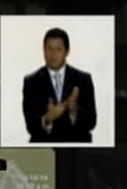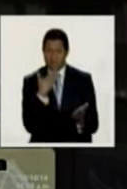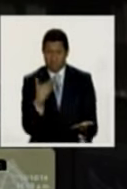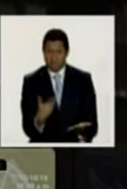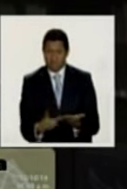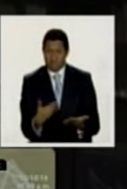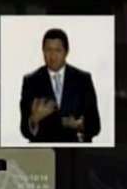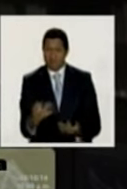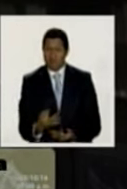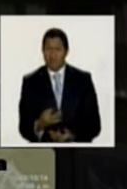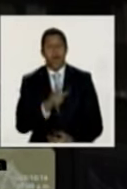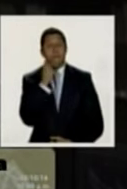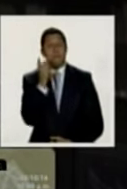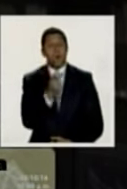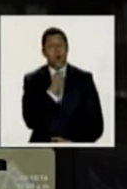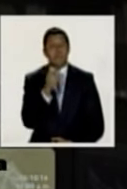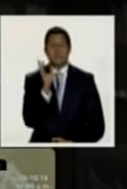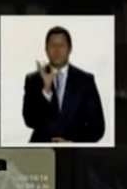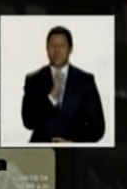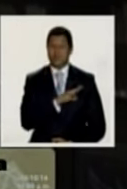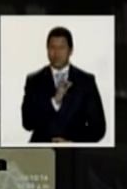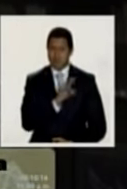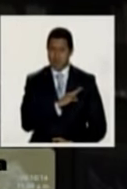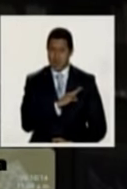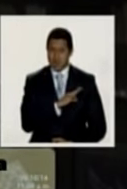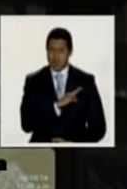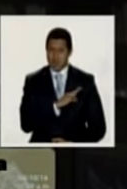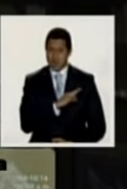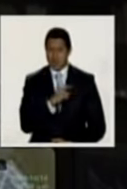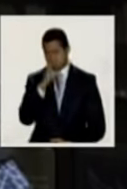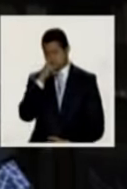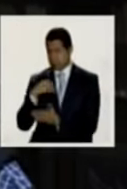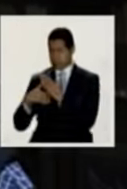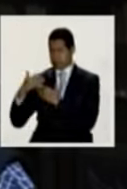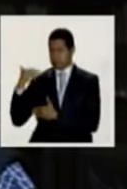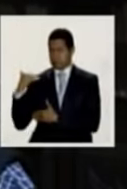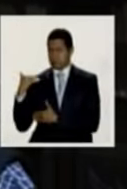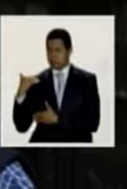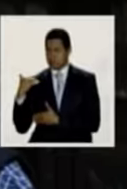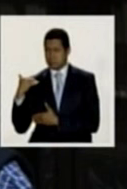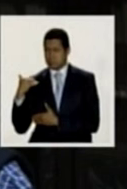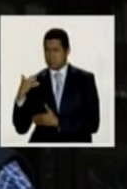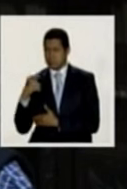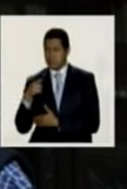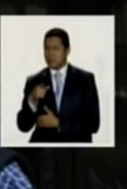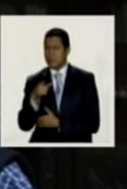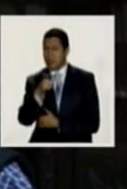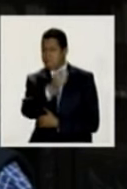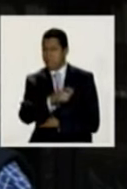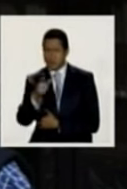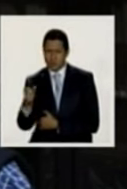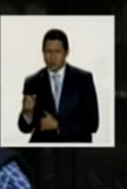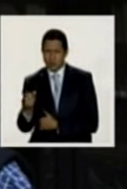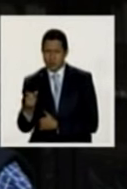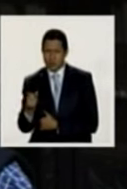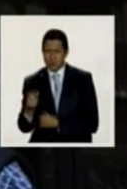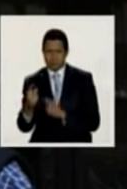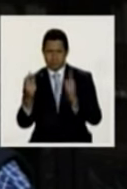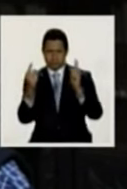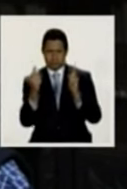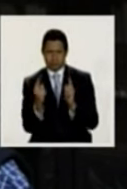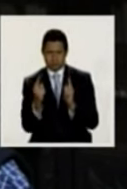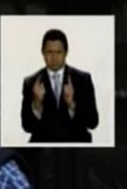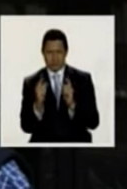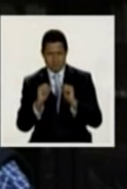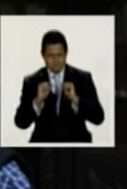realidad política, social de la época, que eran esos personajes que se abrían